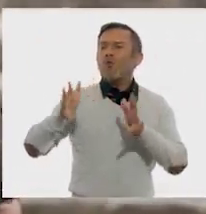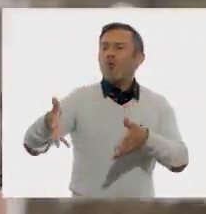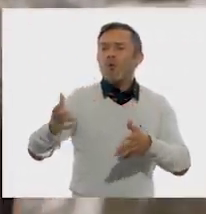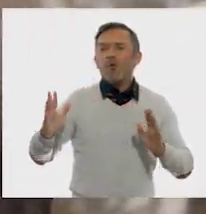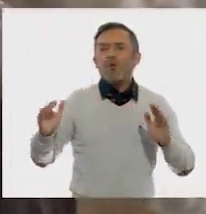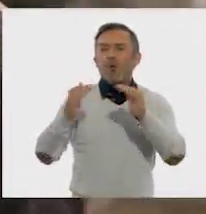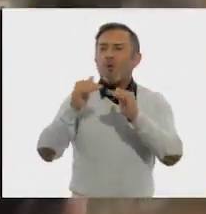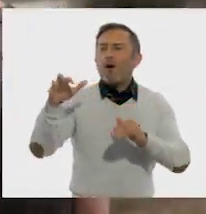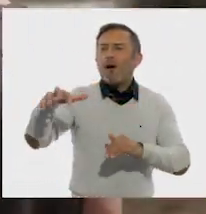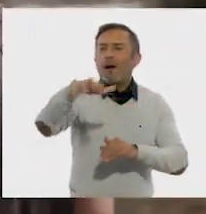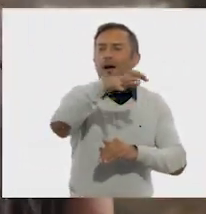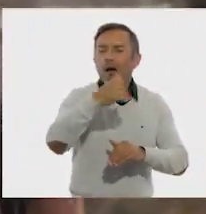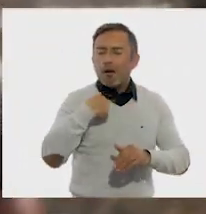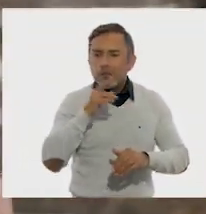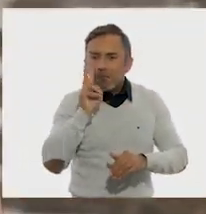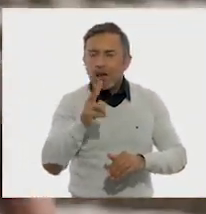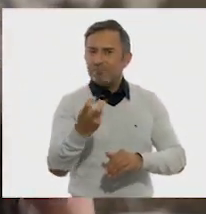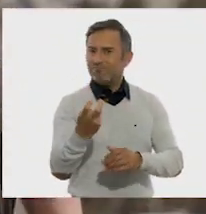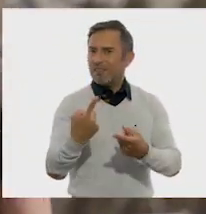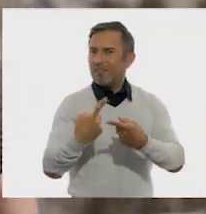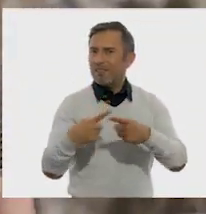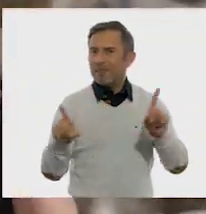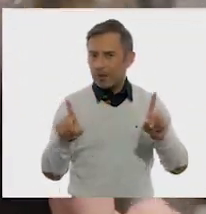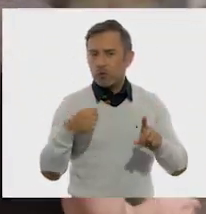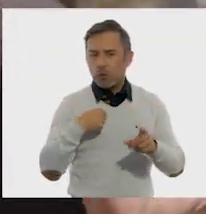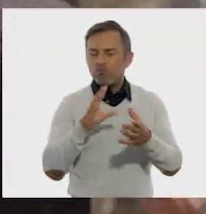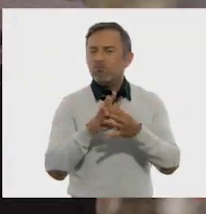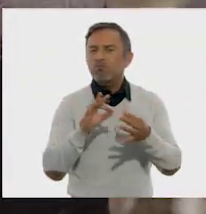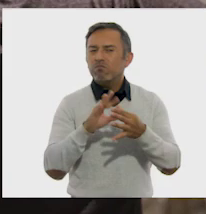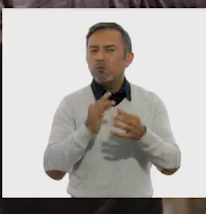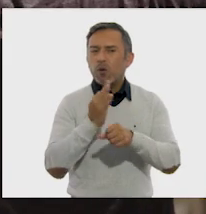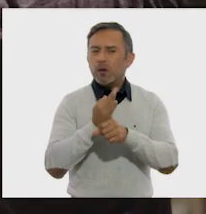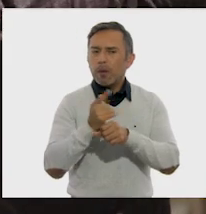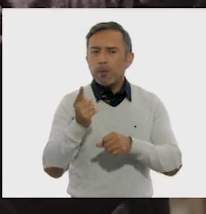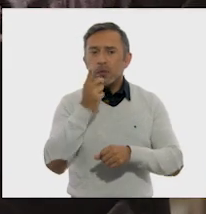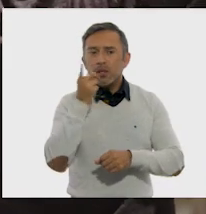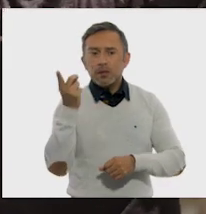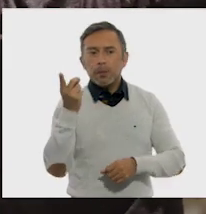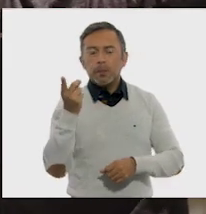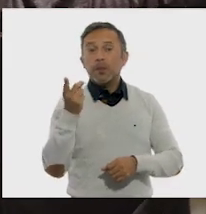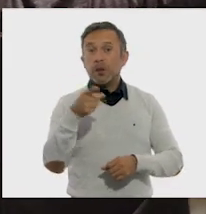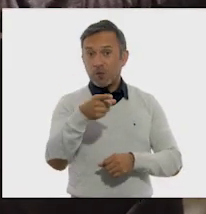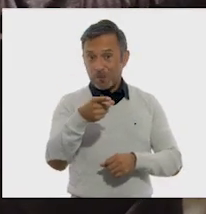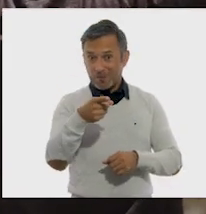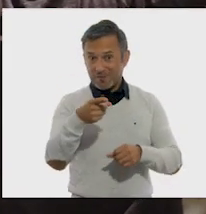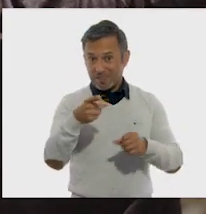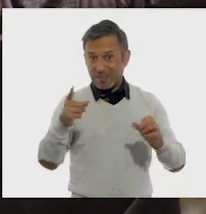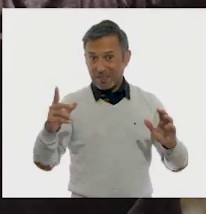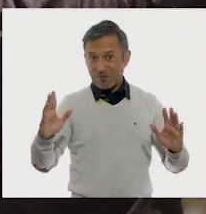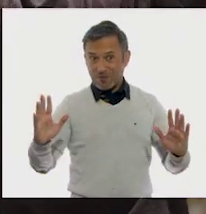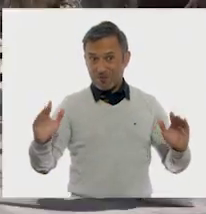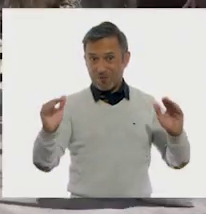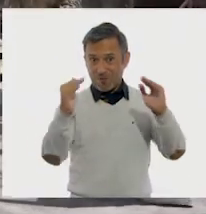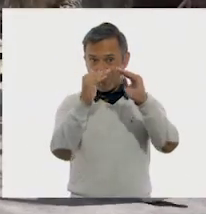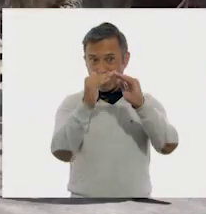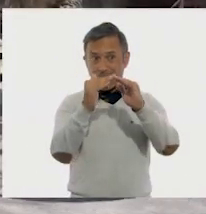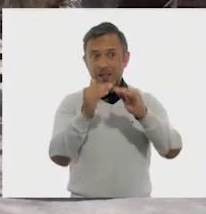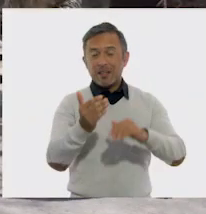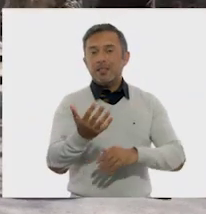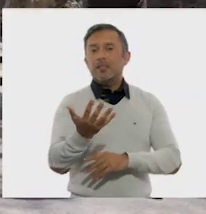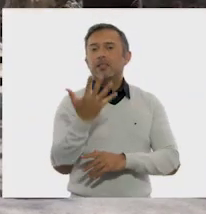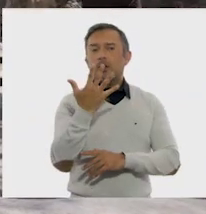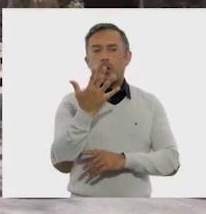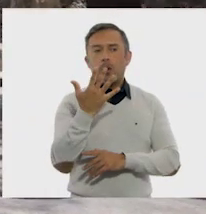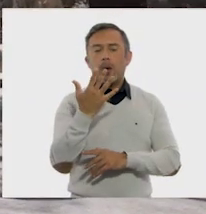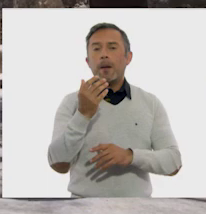bueno, el que nos va a platicar mejor de esto es Will, que me dijo, ponte frente a un castillo con las 5 estelas y